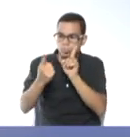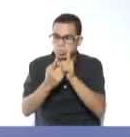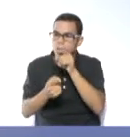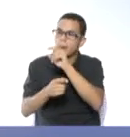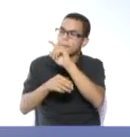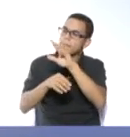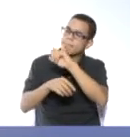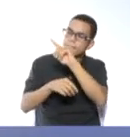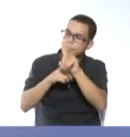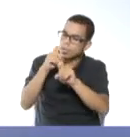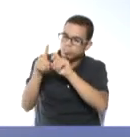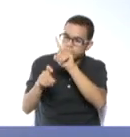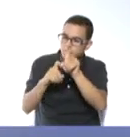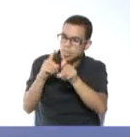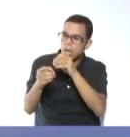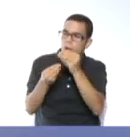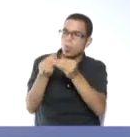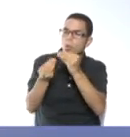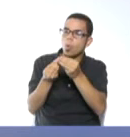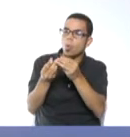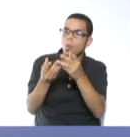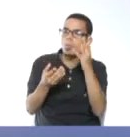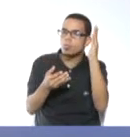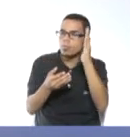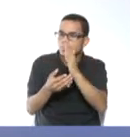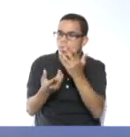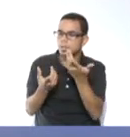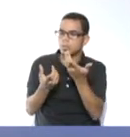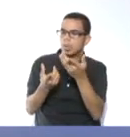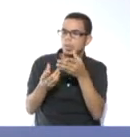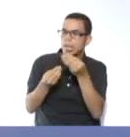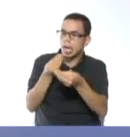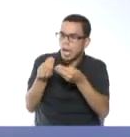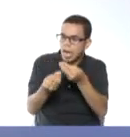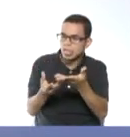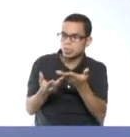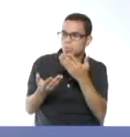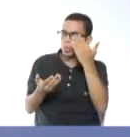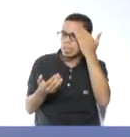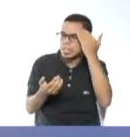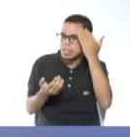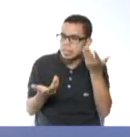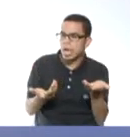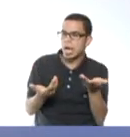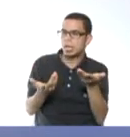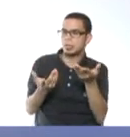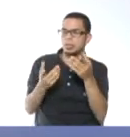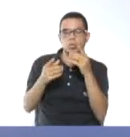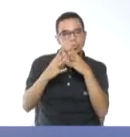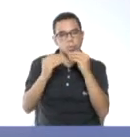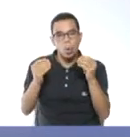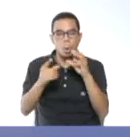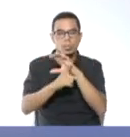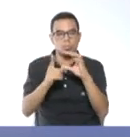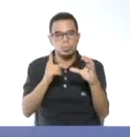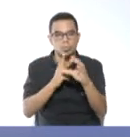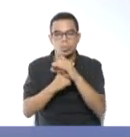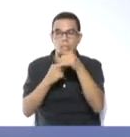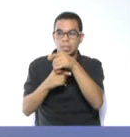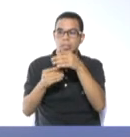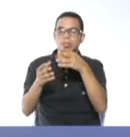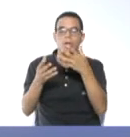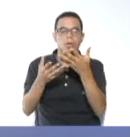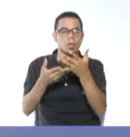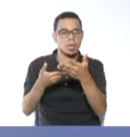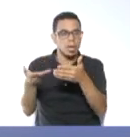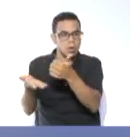el estudiante, cómo ha sido su proceso de escolarización, conocer esos elementos culturales que pudiesen ser comunes